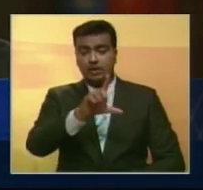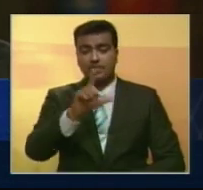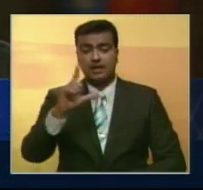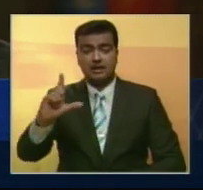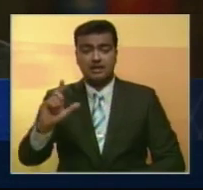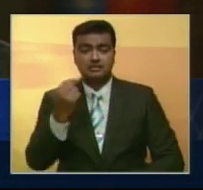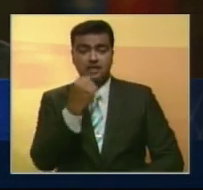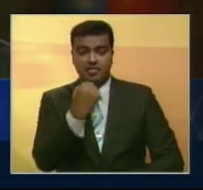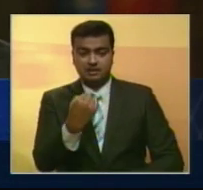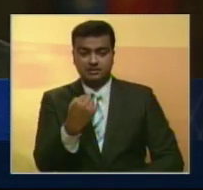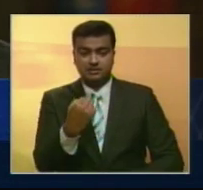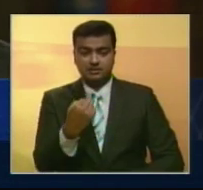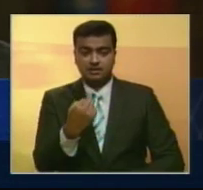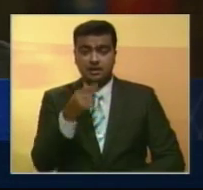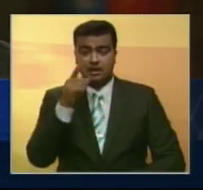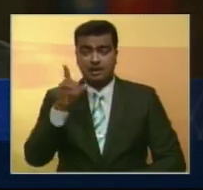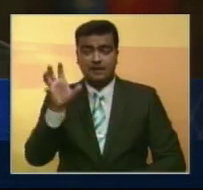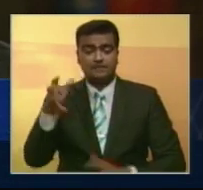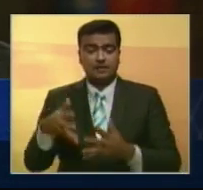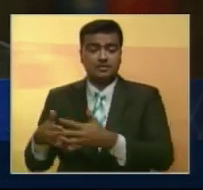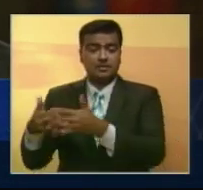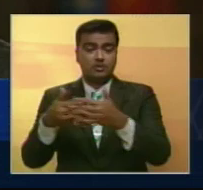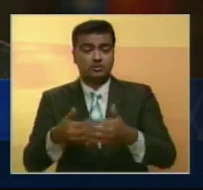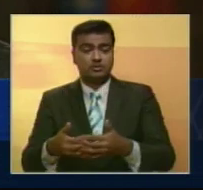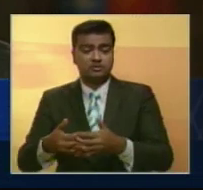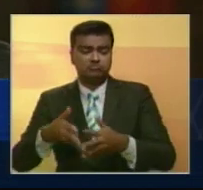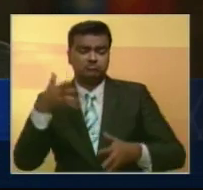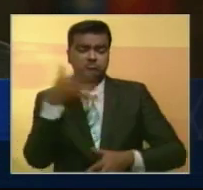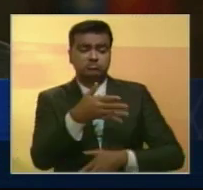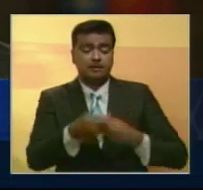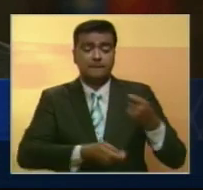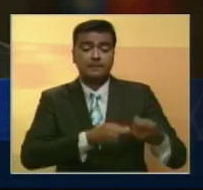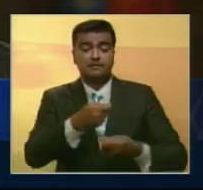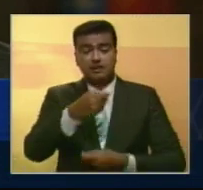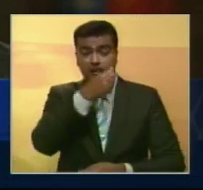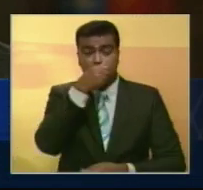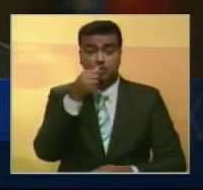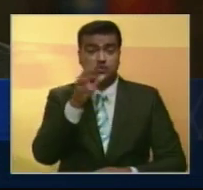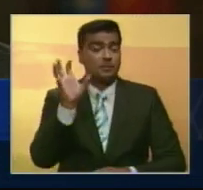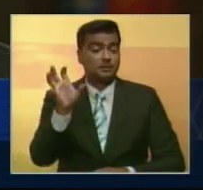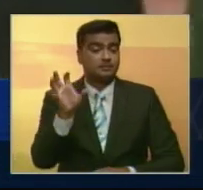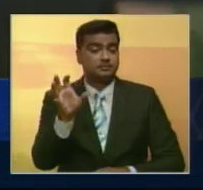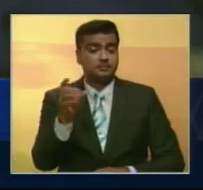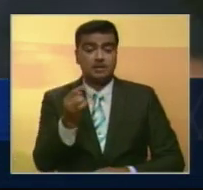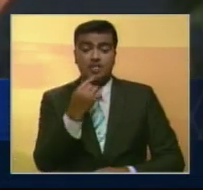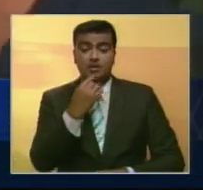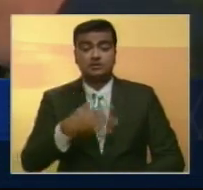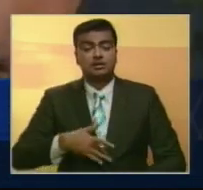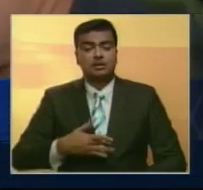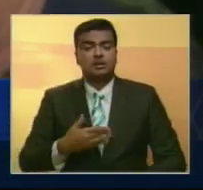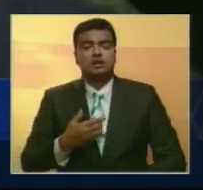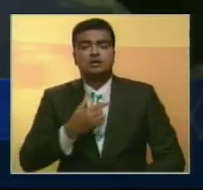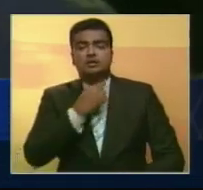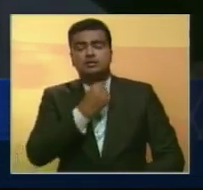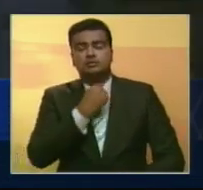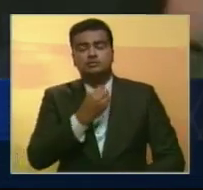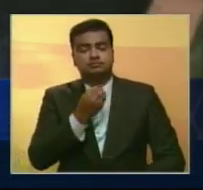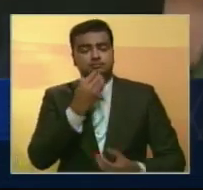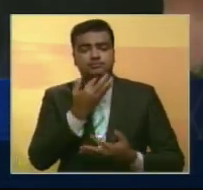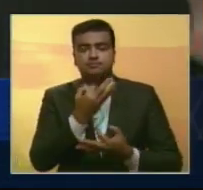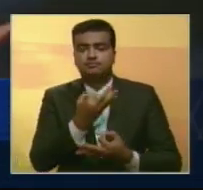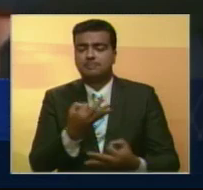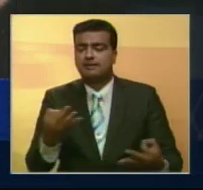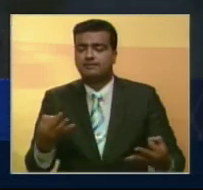su país acusó al capo mexicano de vender y traficar drogas en su país. Lynch expresó sentirse gratificada ante el éxito